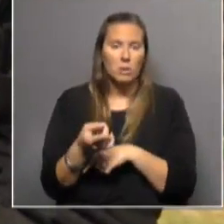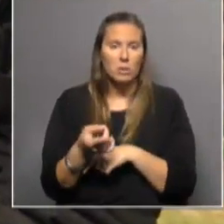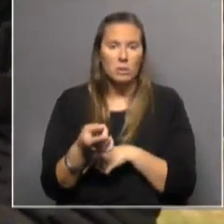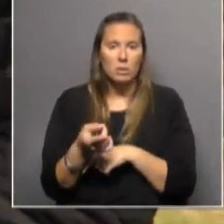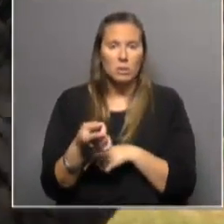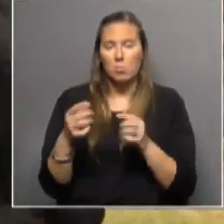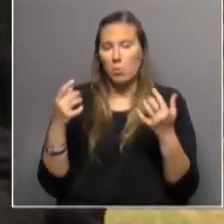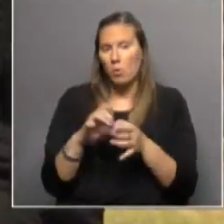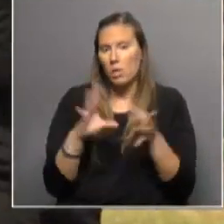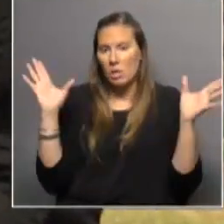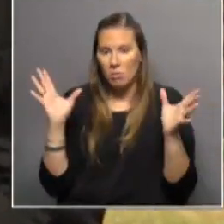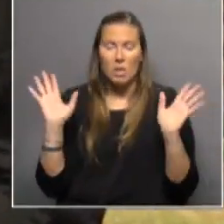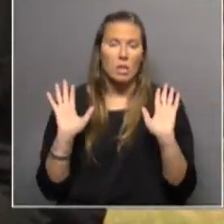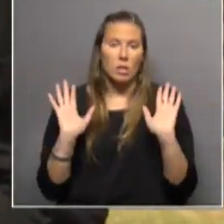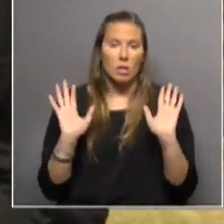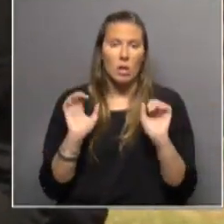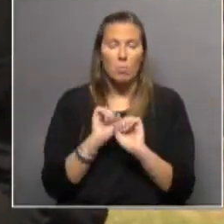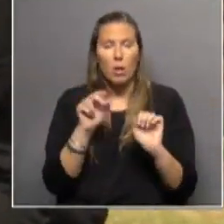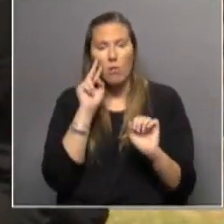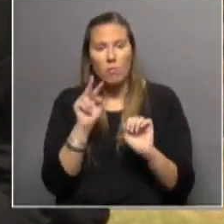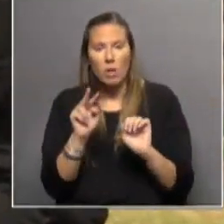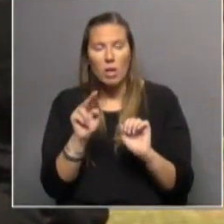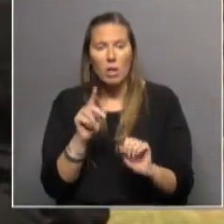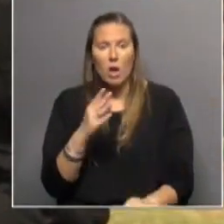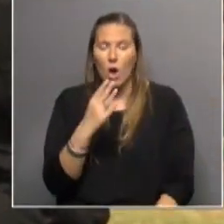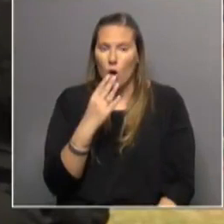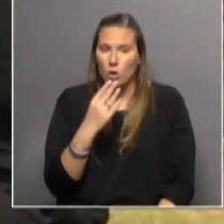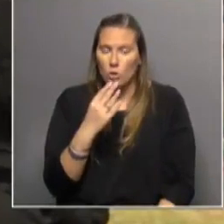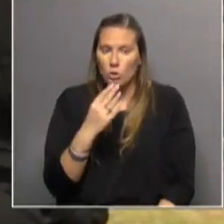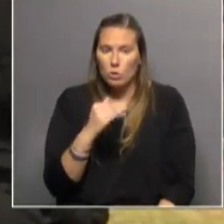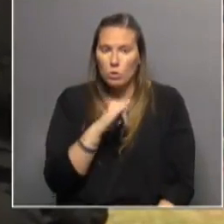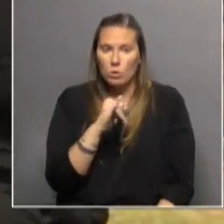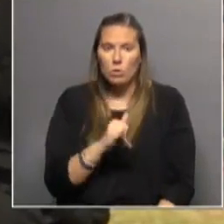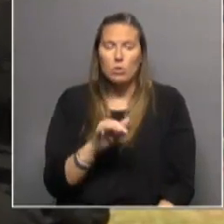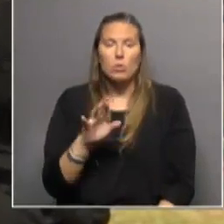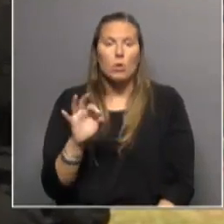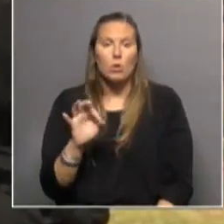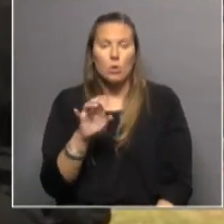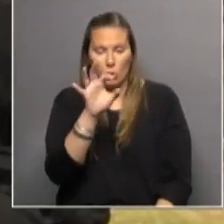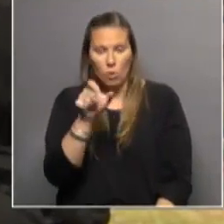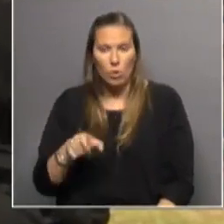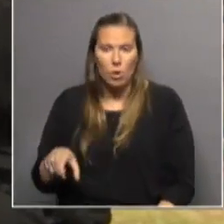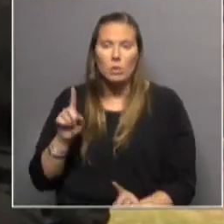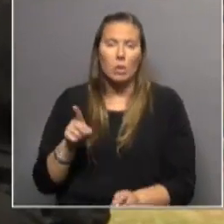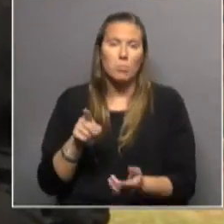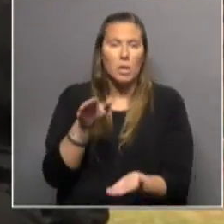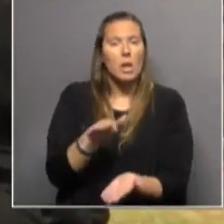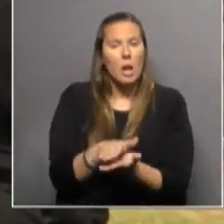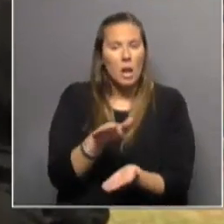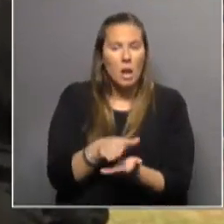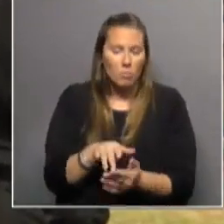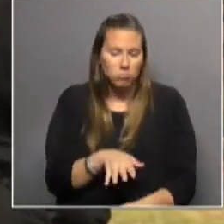en vida libre, salvaje, que podés ver algún que otro zorro. Ahora que se viene el calorcito, los lagartos overos,